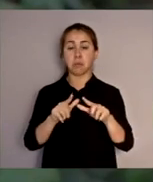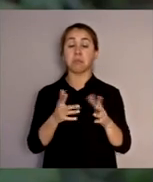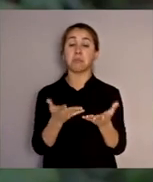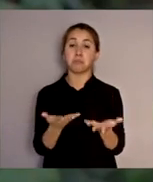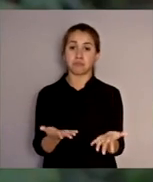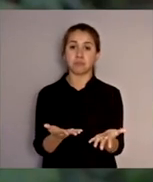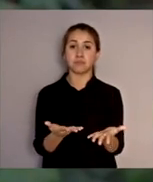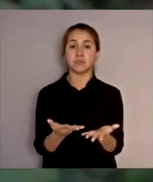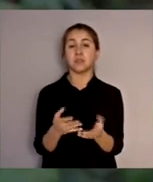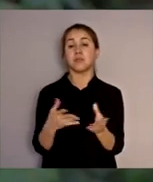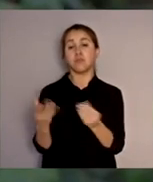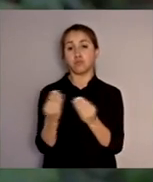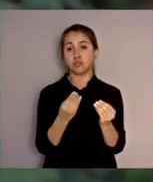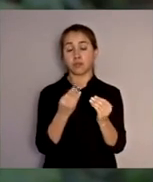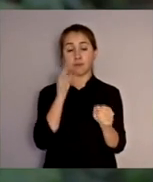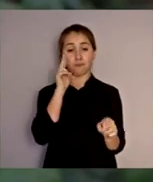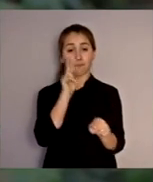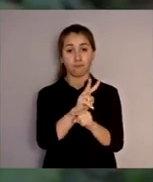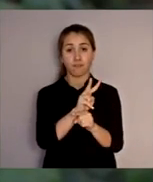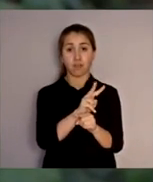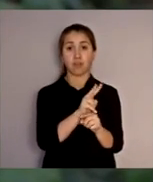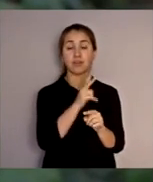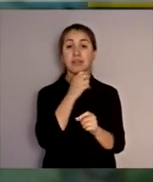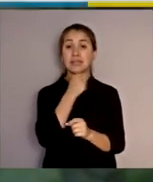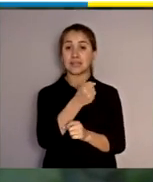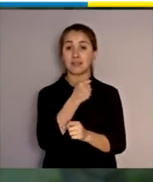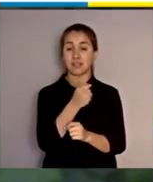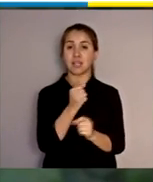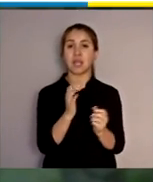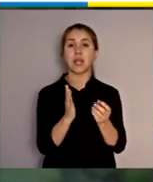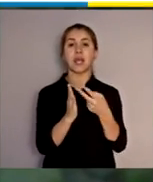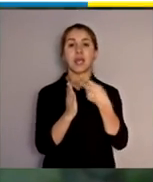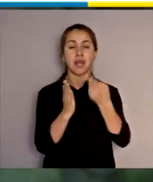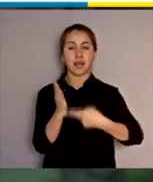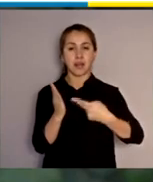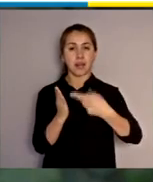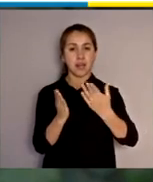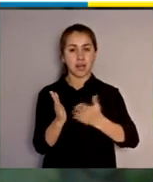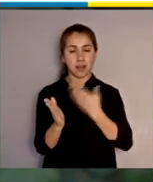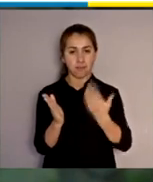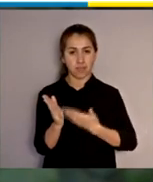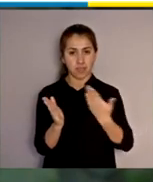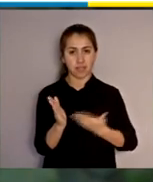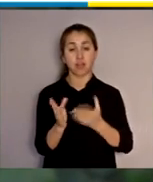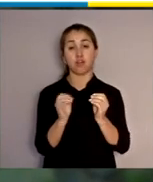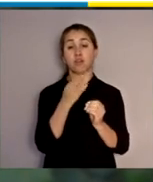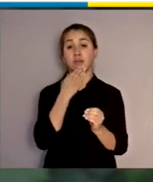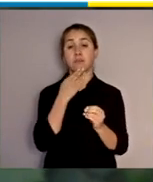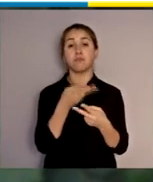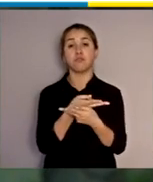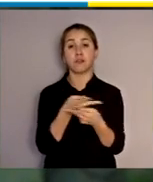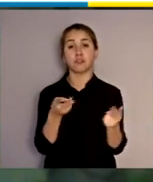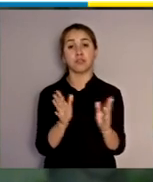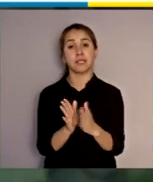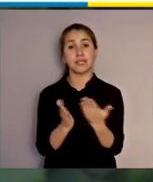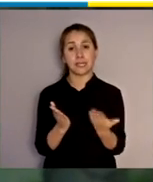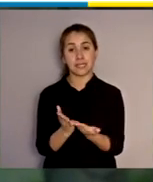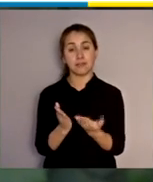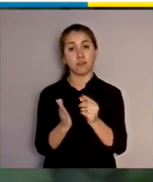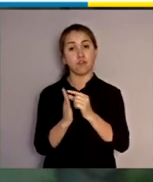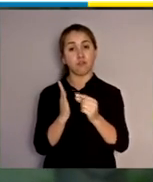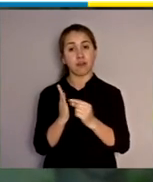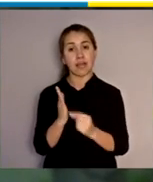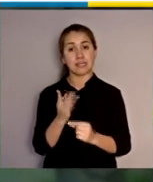Fue tal la reacción del público de la entrevista en revista o incluso en publicaciones del libro, incluso en